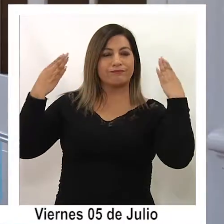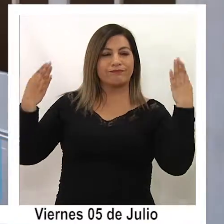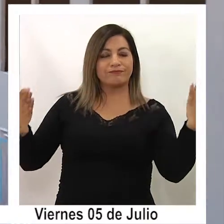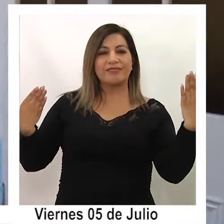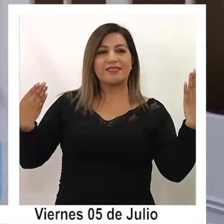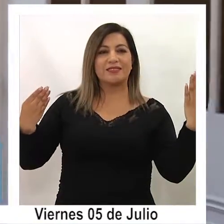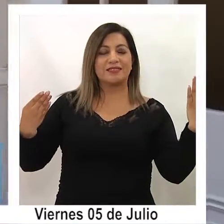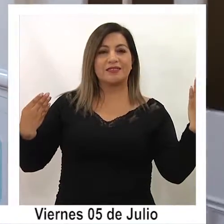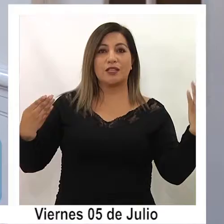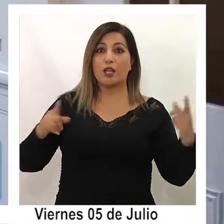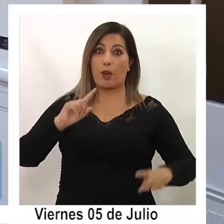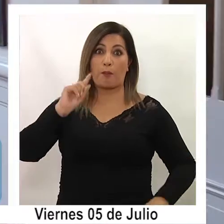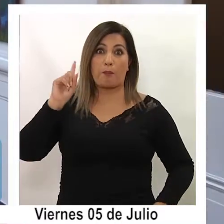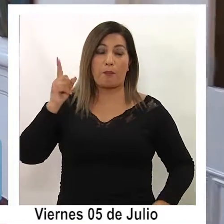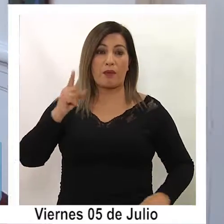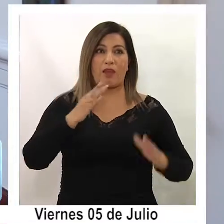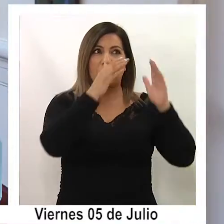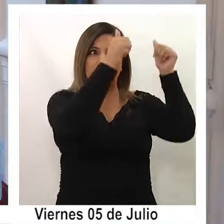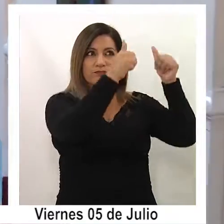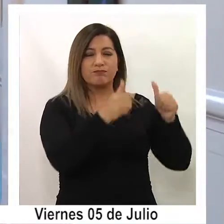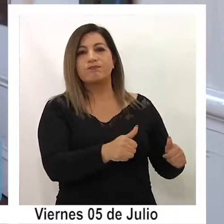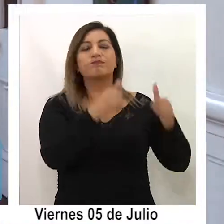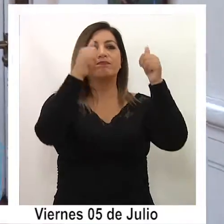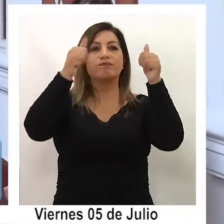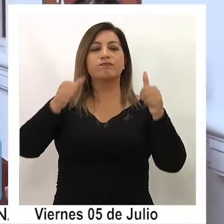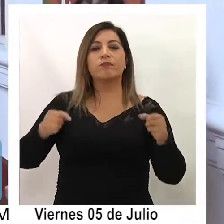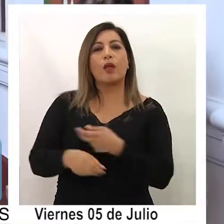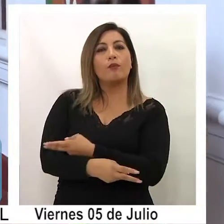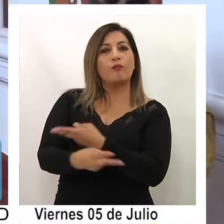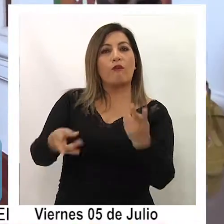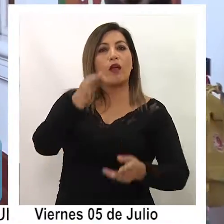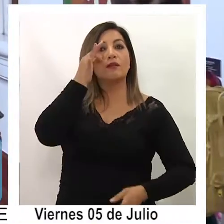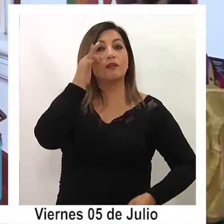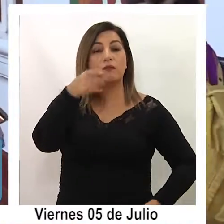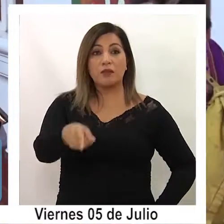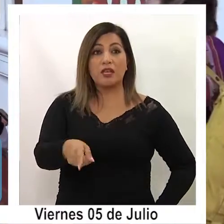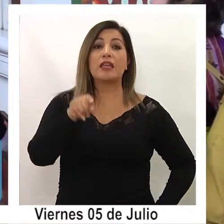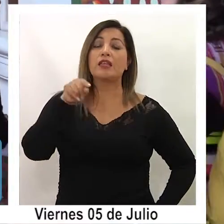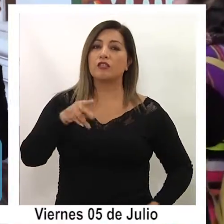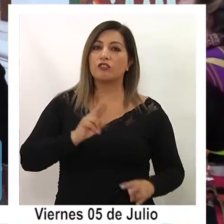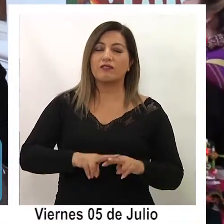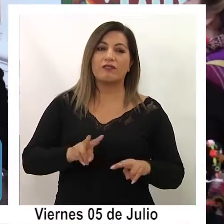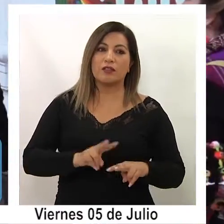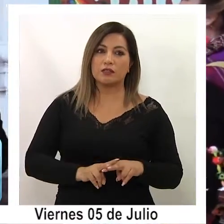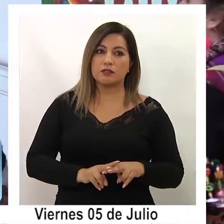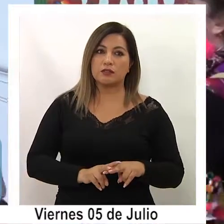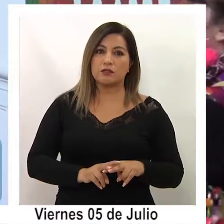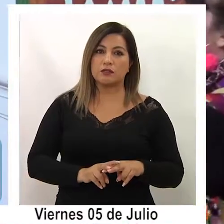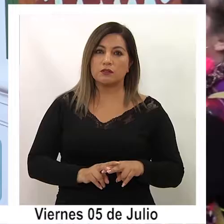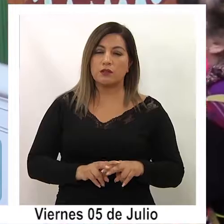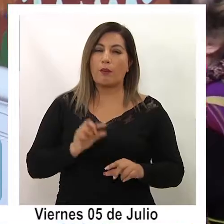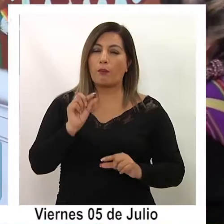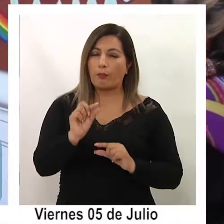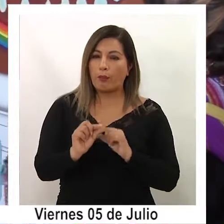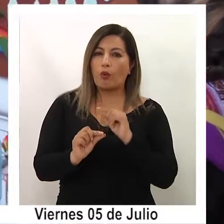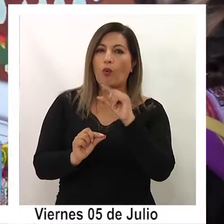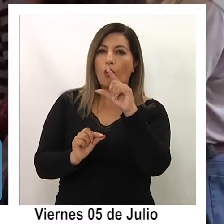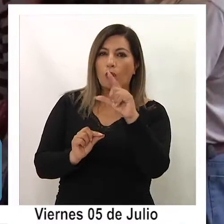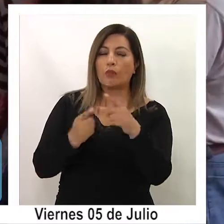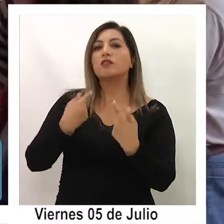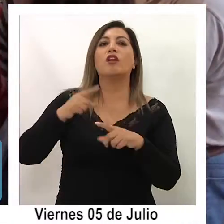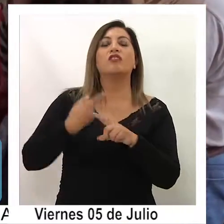y puso sus principales colecciones a disposición del público, aunque esto será en forma progresiva.